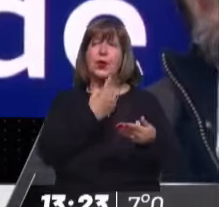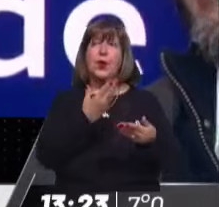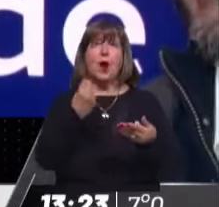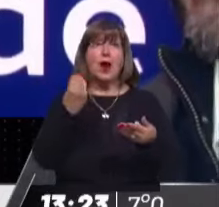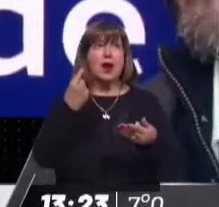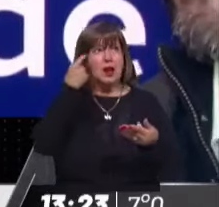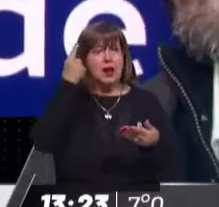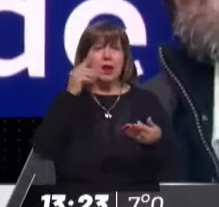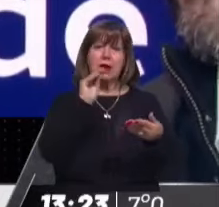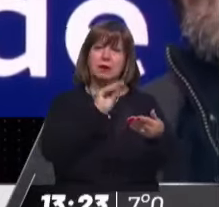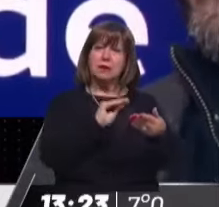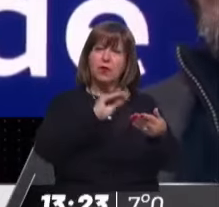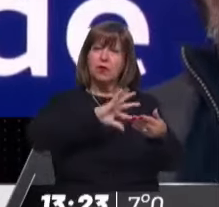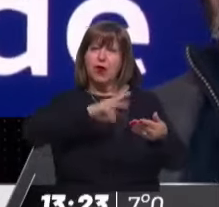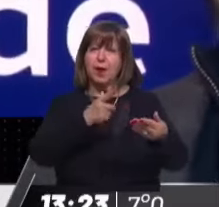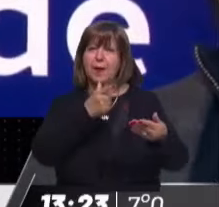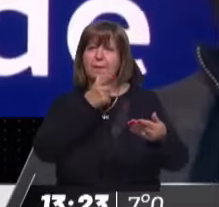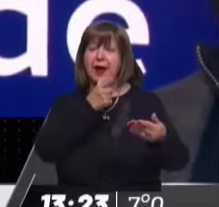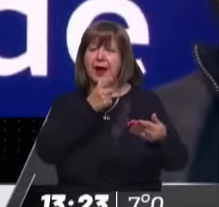buscando